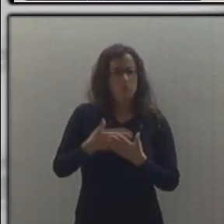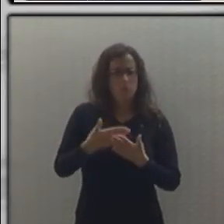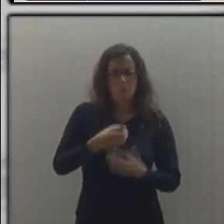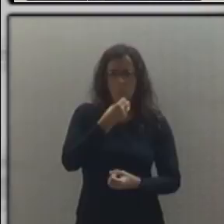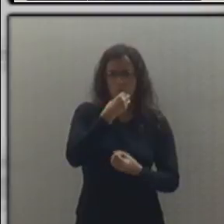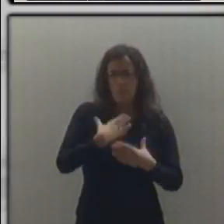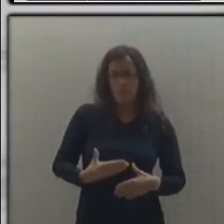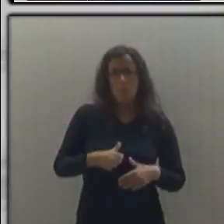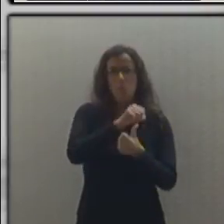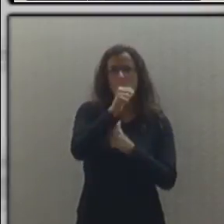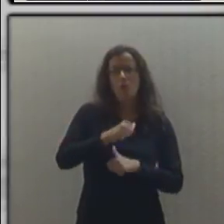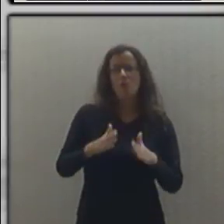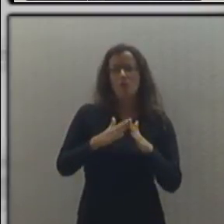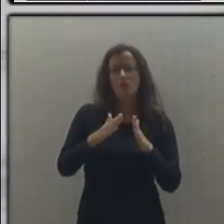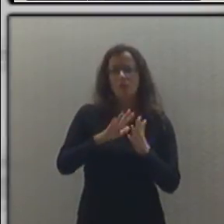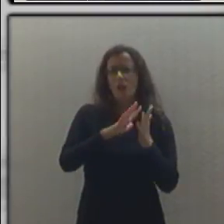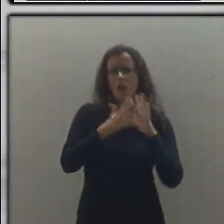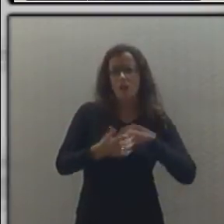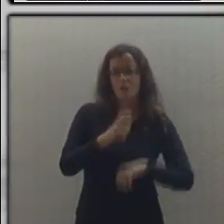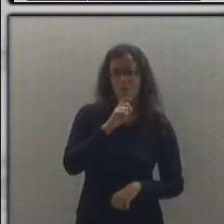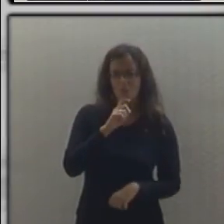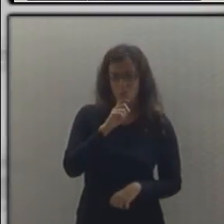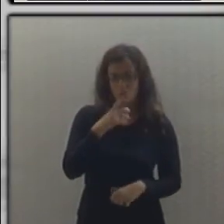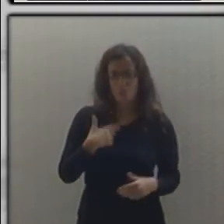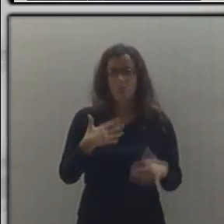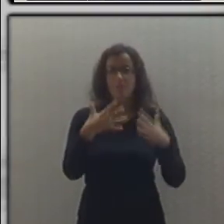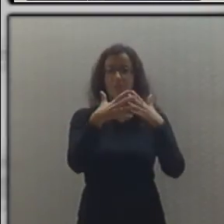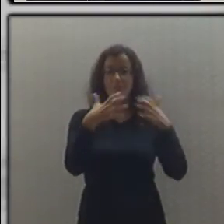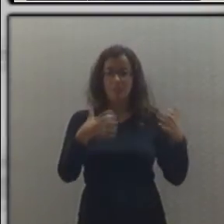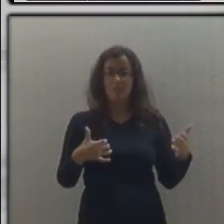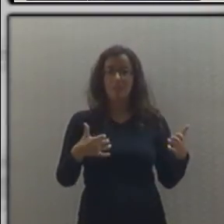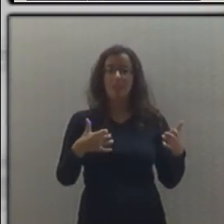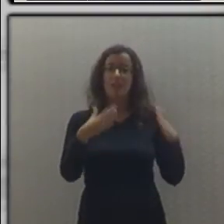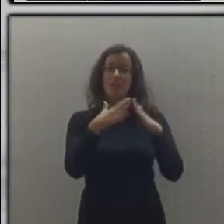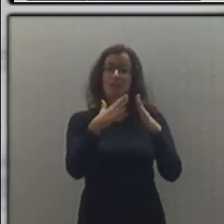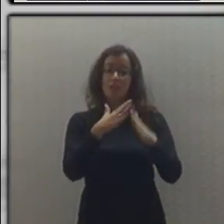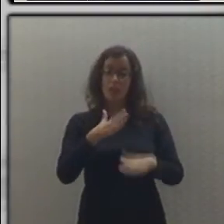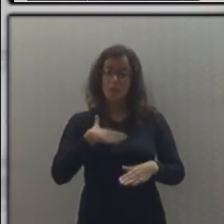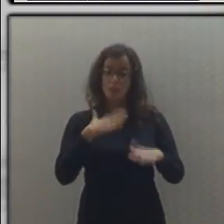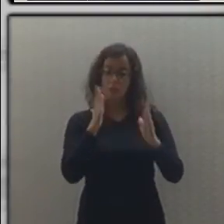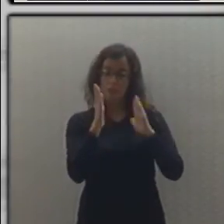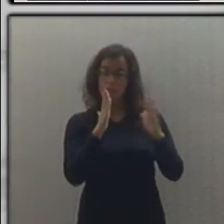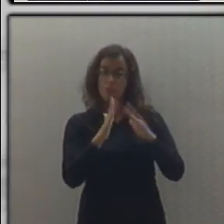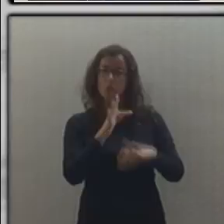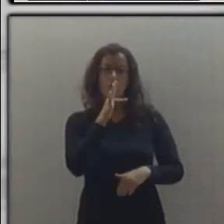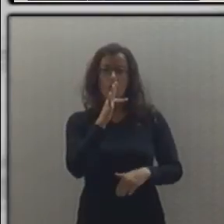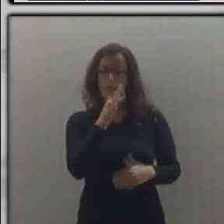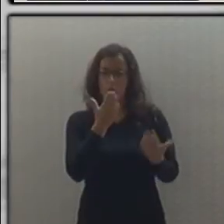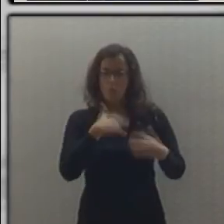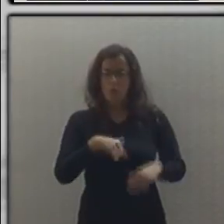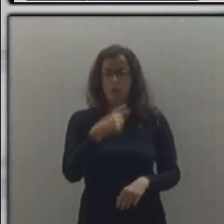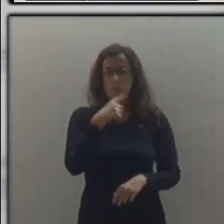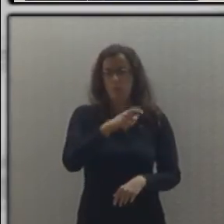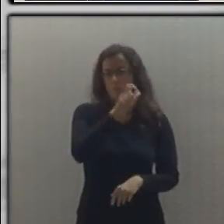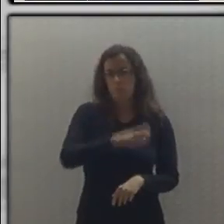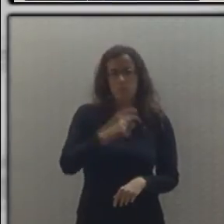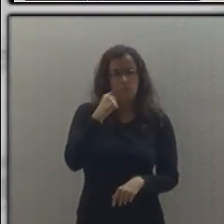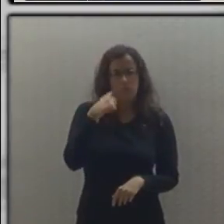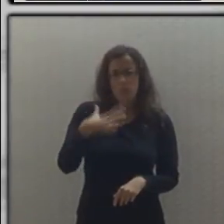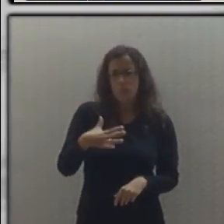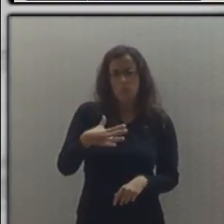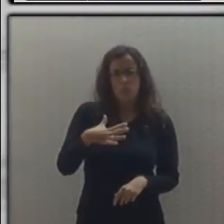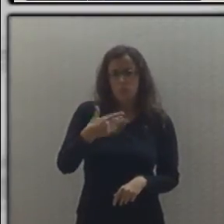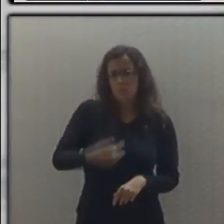modelo de vivienda en general. Esta frase, que es la vivienda en nuestro tiempo aún no existe, la pronunció Mies van der Rohe, que fue uno de los maestros